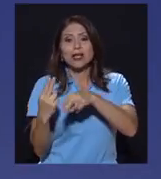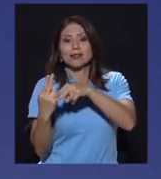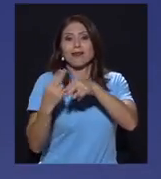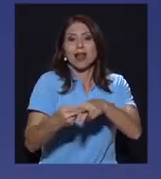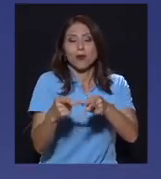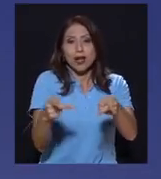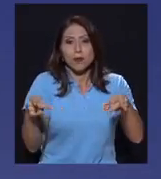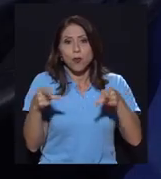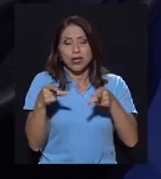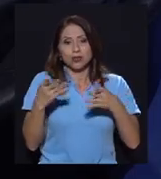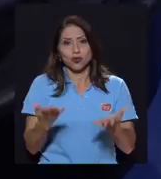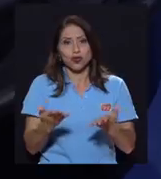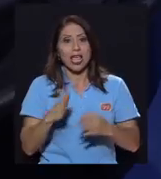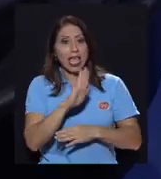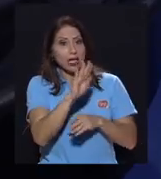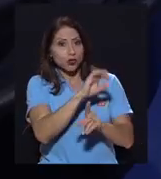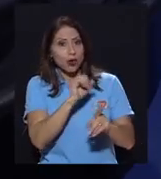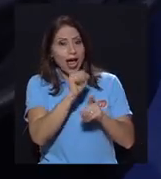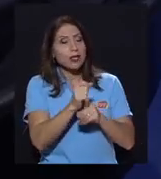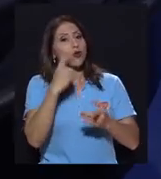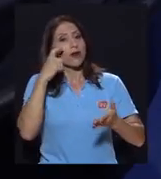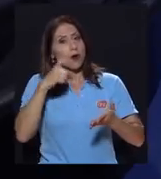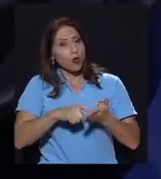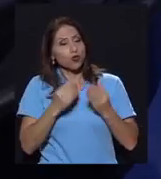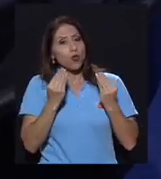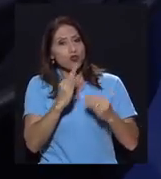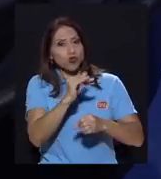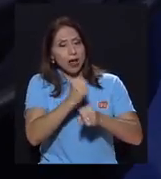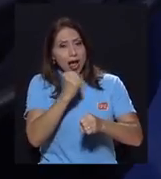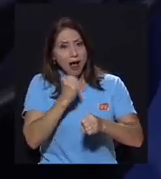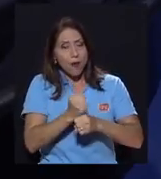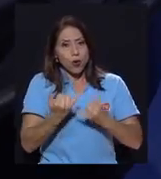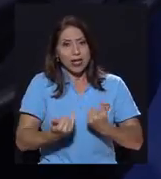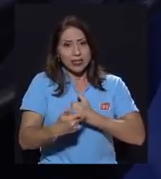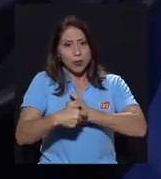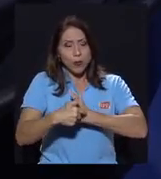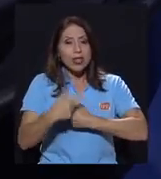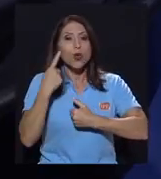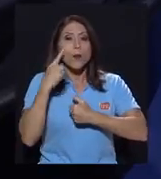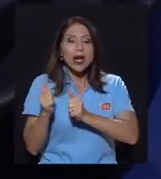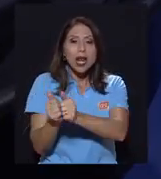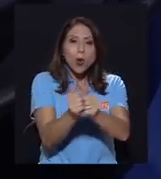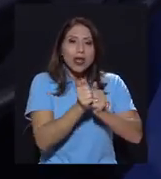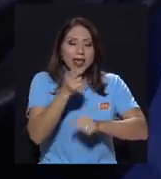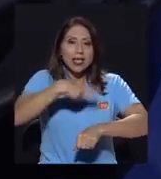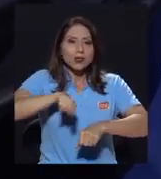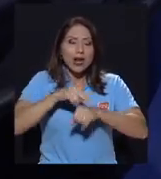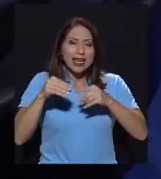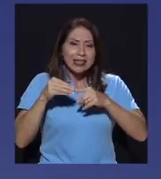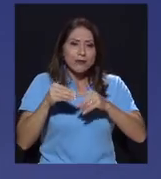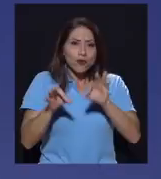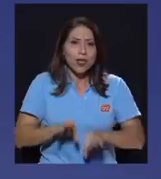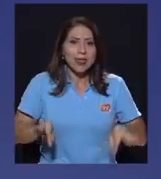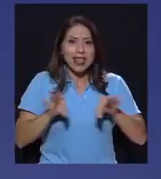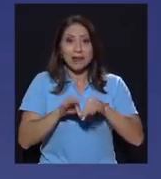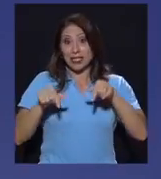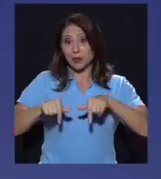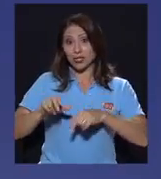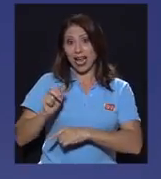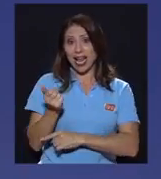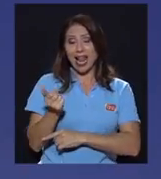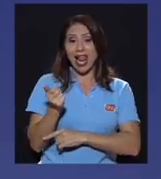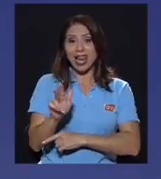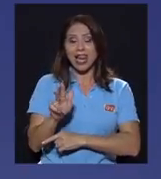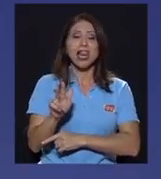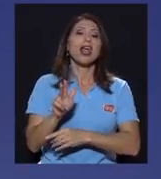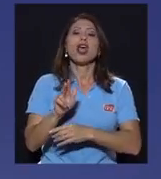en su caso omar yo les reconozco muchísimo es esa labor que está haciendo en este momento por la unidad nacional que es fundamental estamos acá en canal